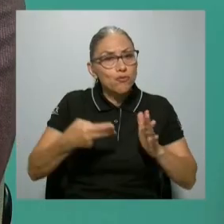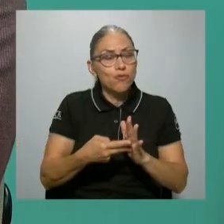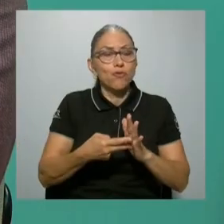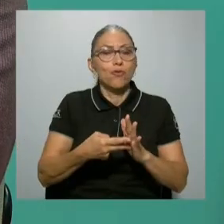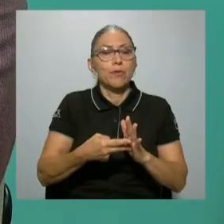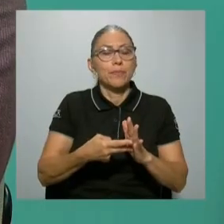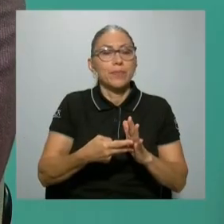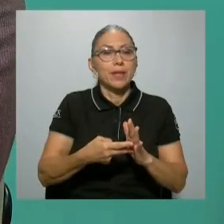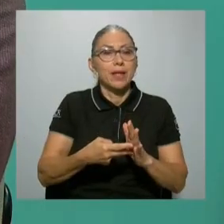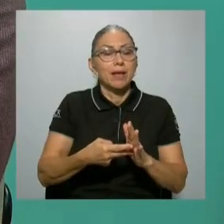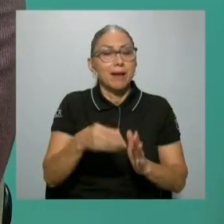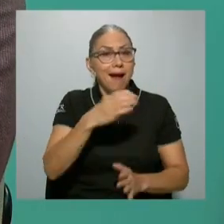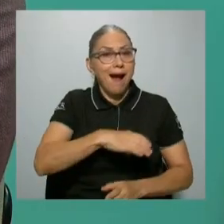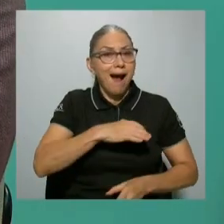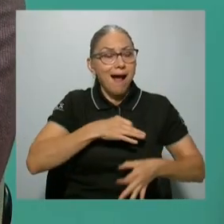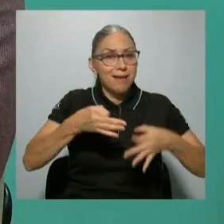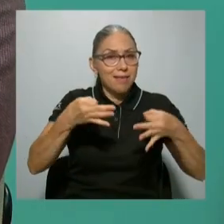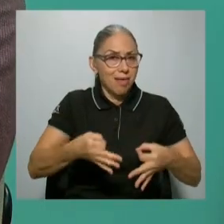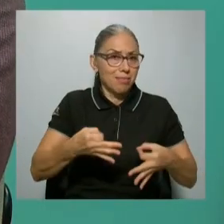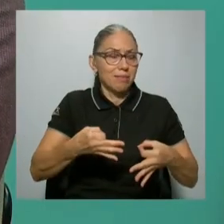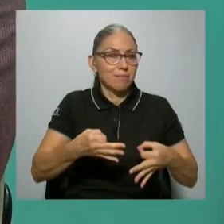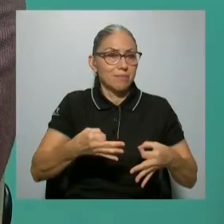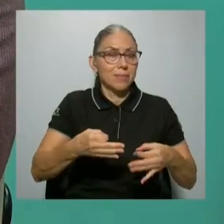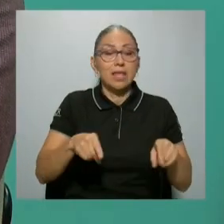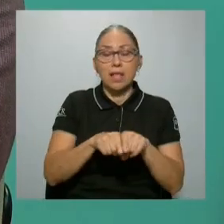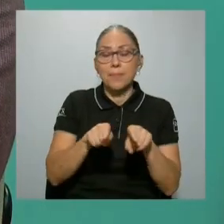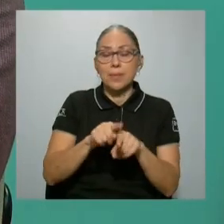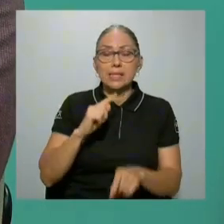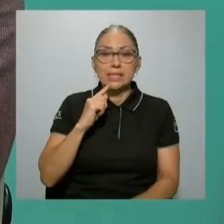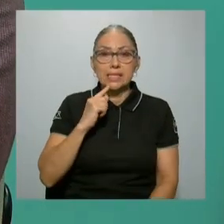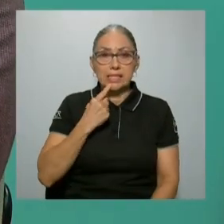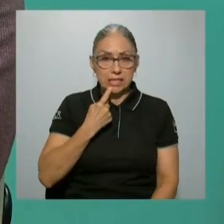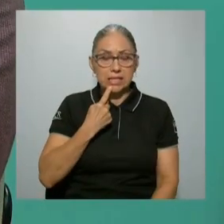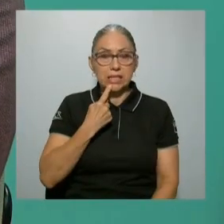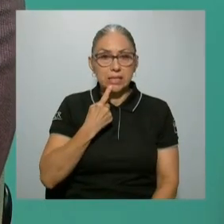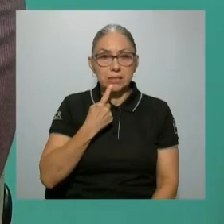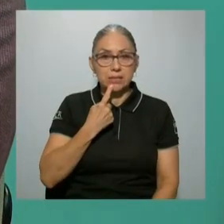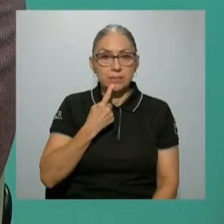la calidad con la cual y la seriedad con la cual